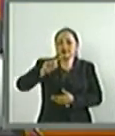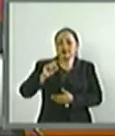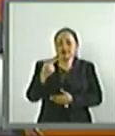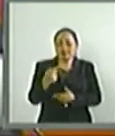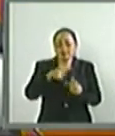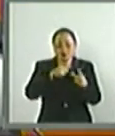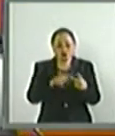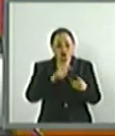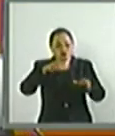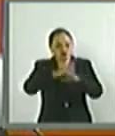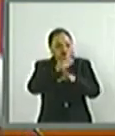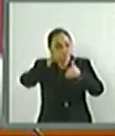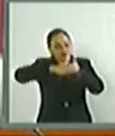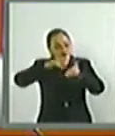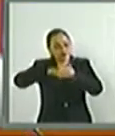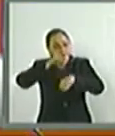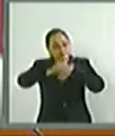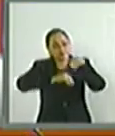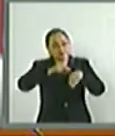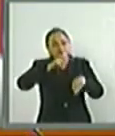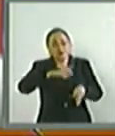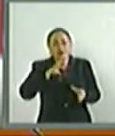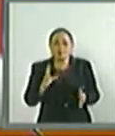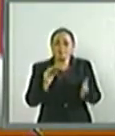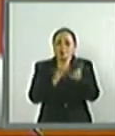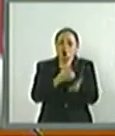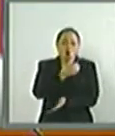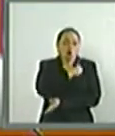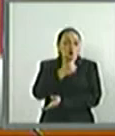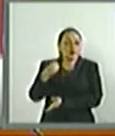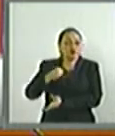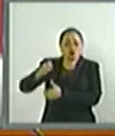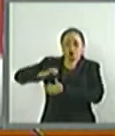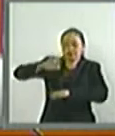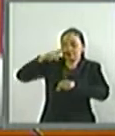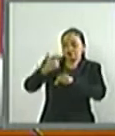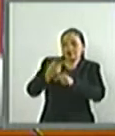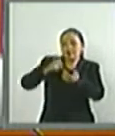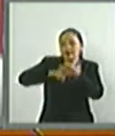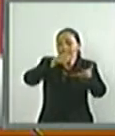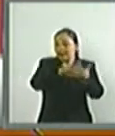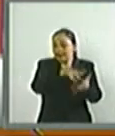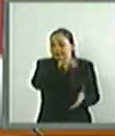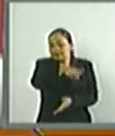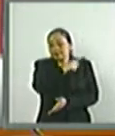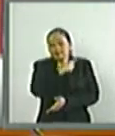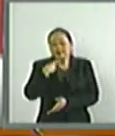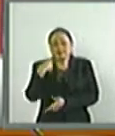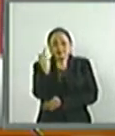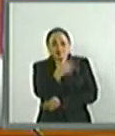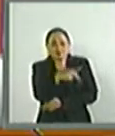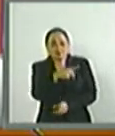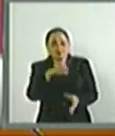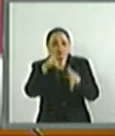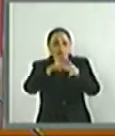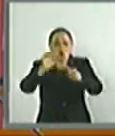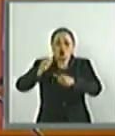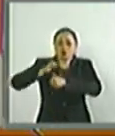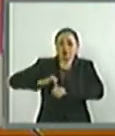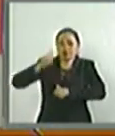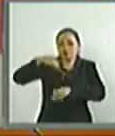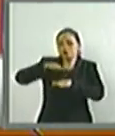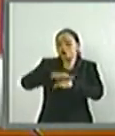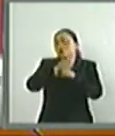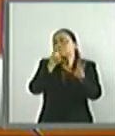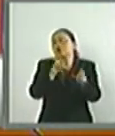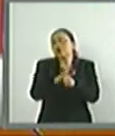Derechos Humanos, a fin de establecer una obligación a cargo de las autoridades penitenciarias y las demás autoridades relativas con la